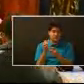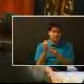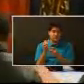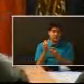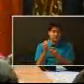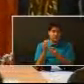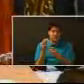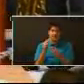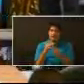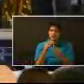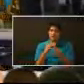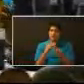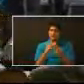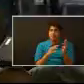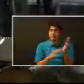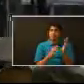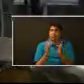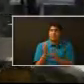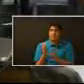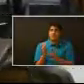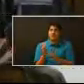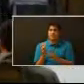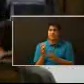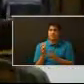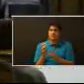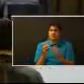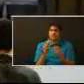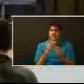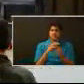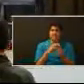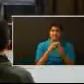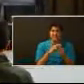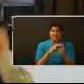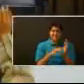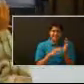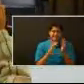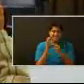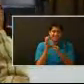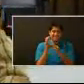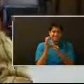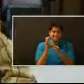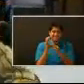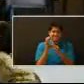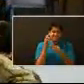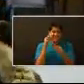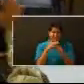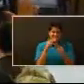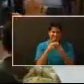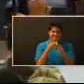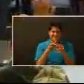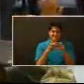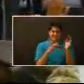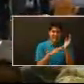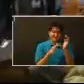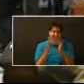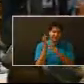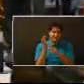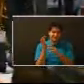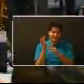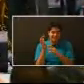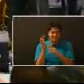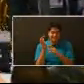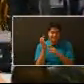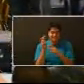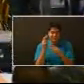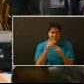En el nombre de Jesús, en el nombre de Jesús, en el nombre de Jesús, en